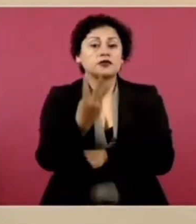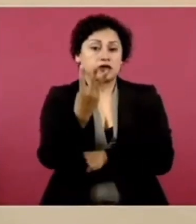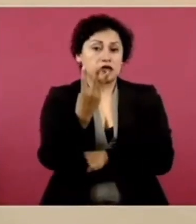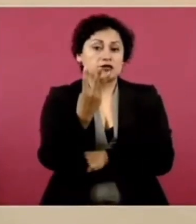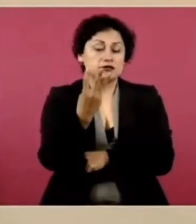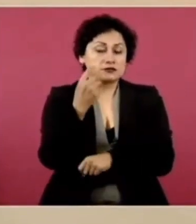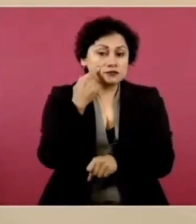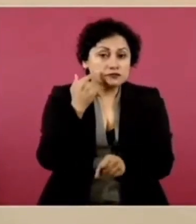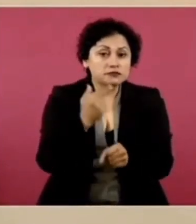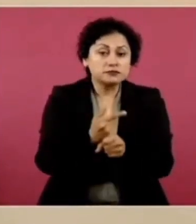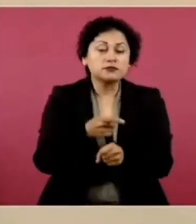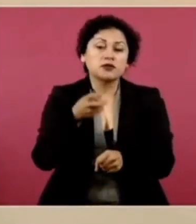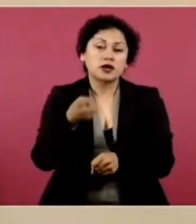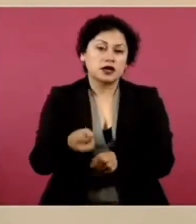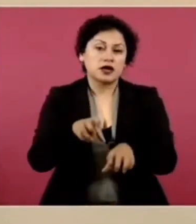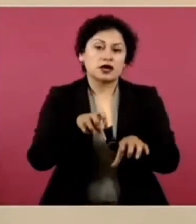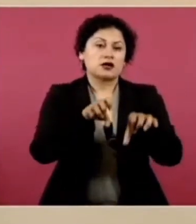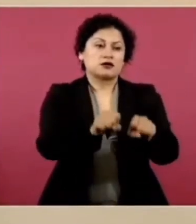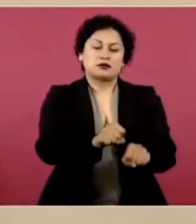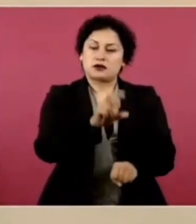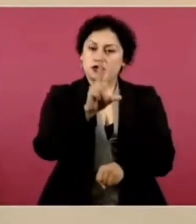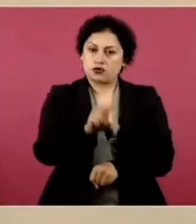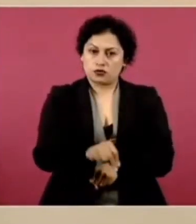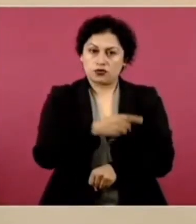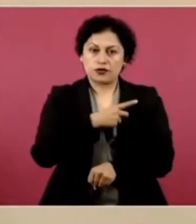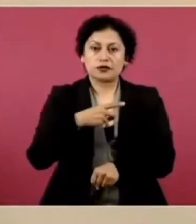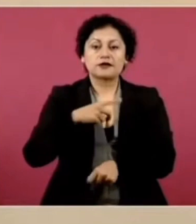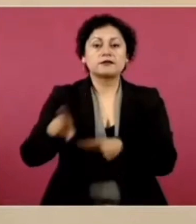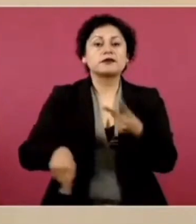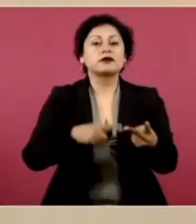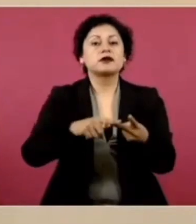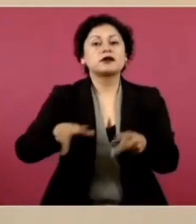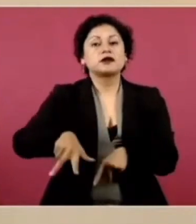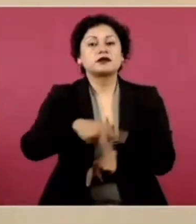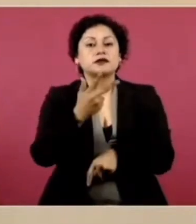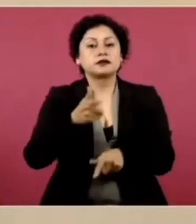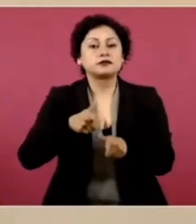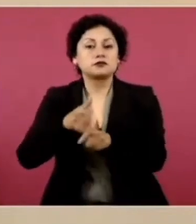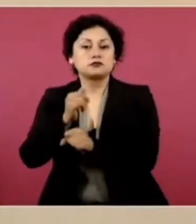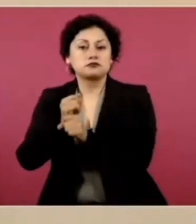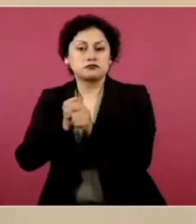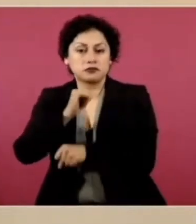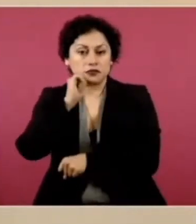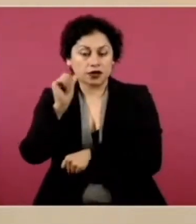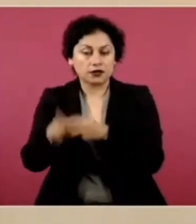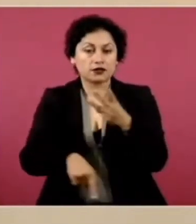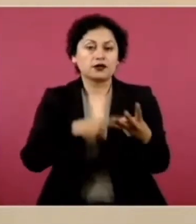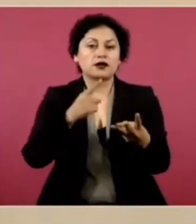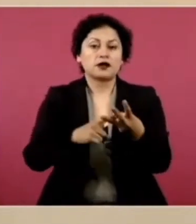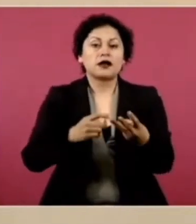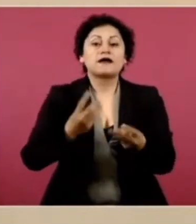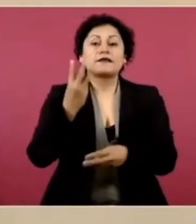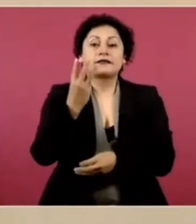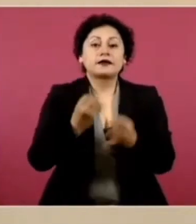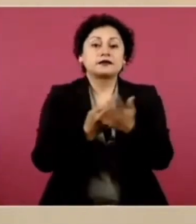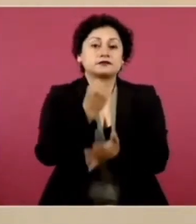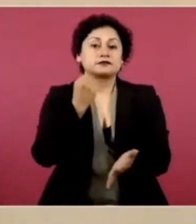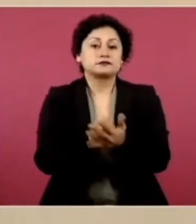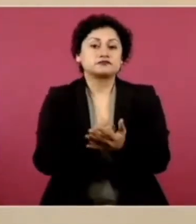ilegal la detención, en 13 no vinculación a proceso y ha emitido 3 sentencias